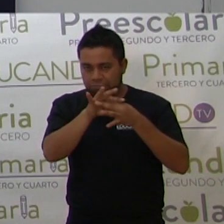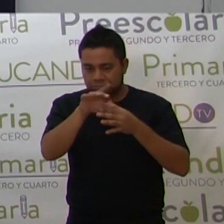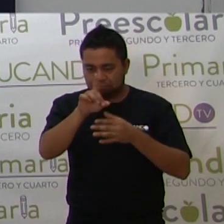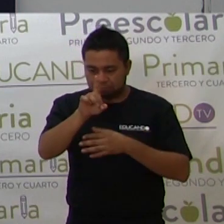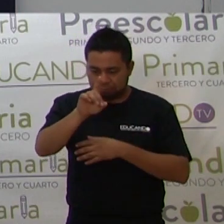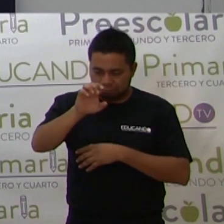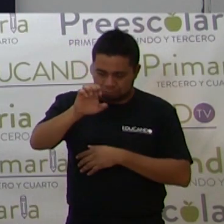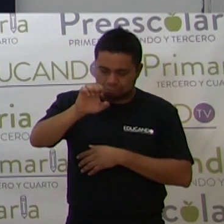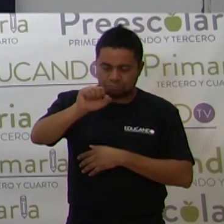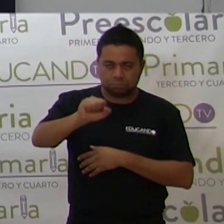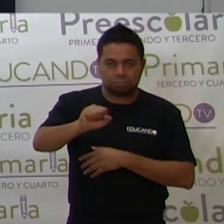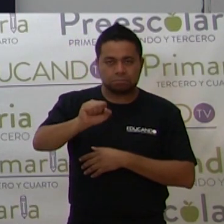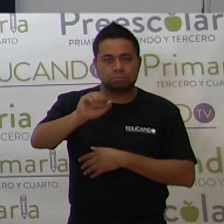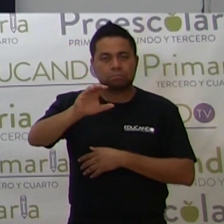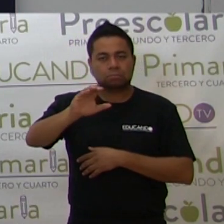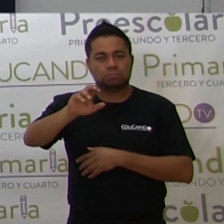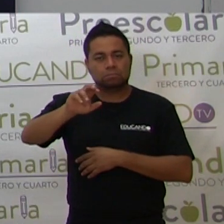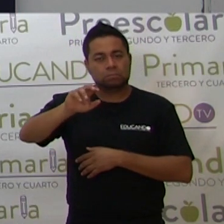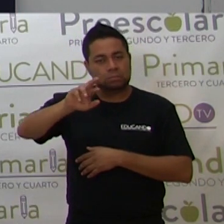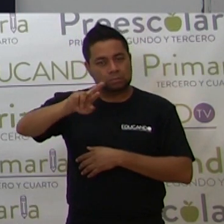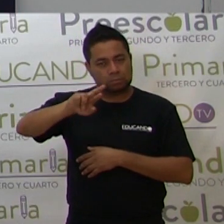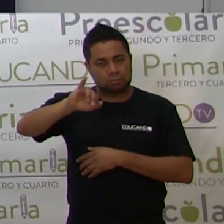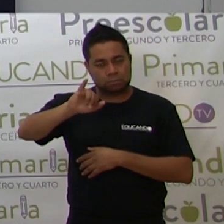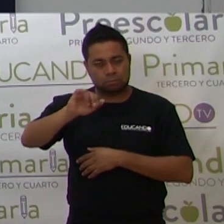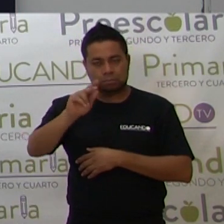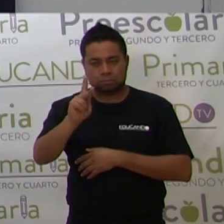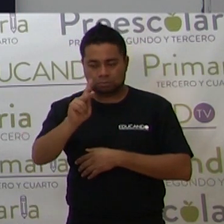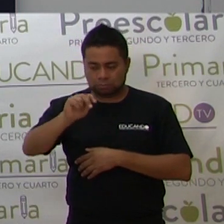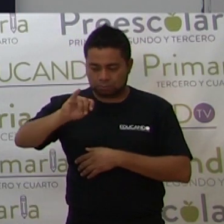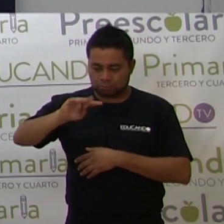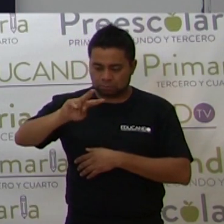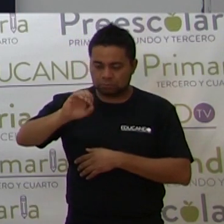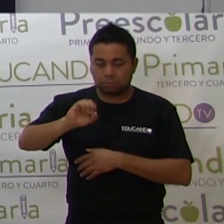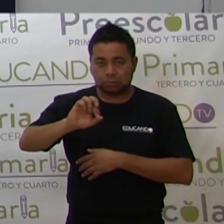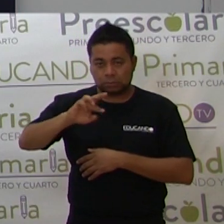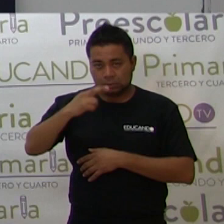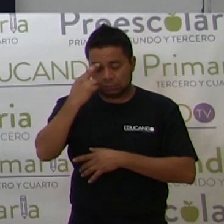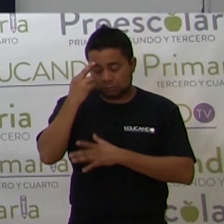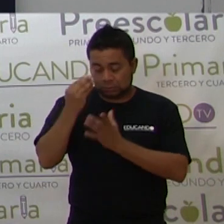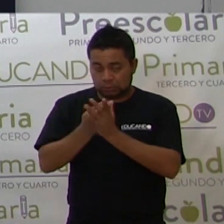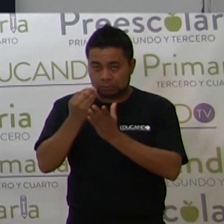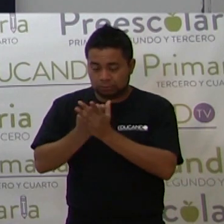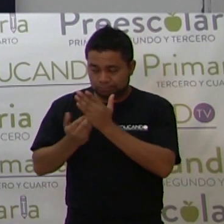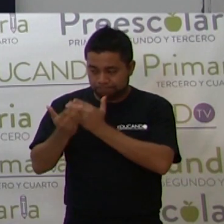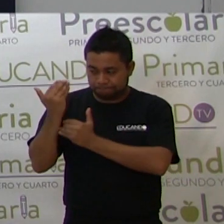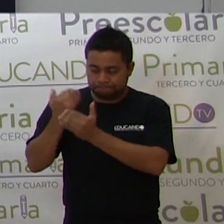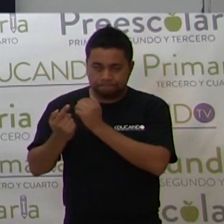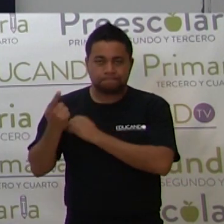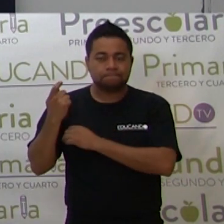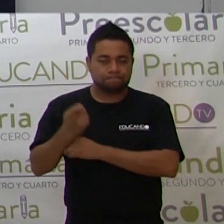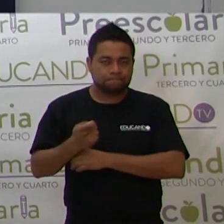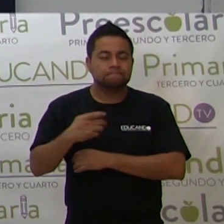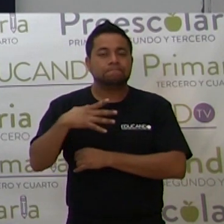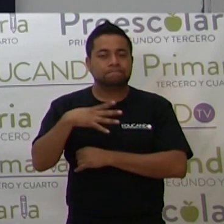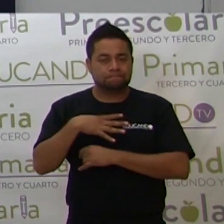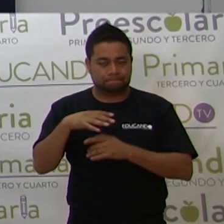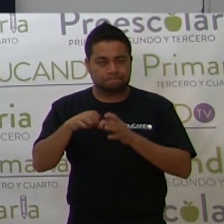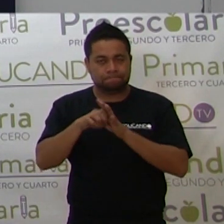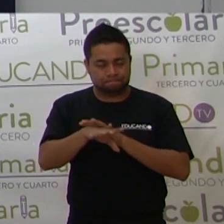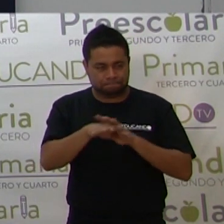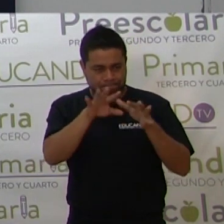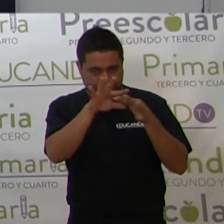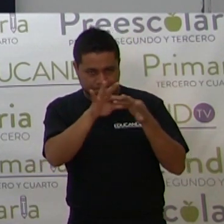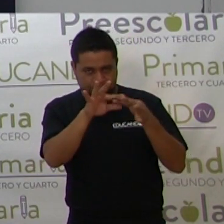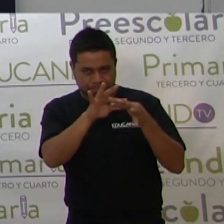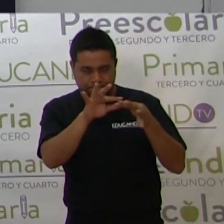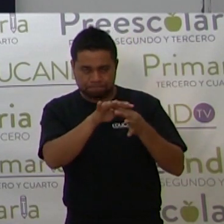atención, porque si te das cuenta y recuerdas las sesiones anteriores, hemos encontrado descripciones o